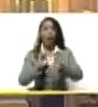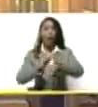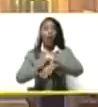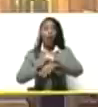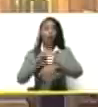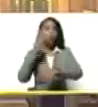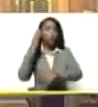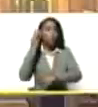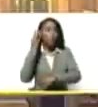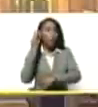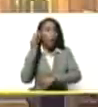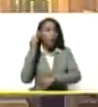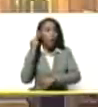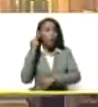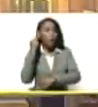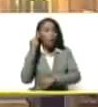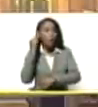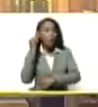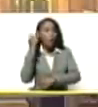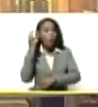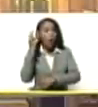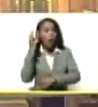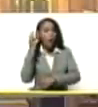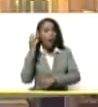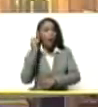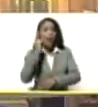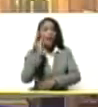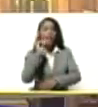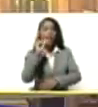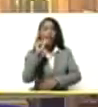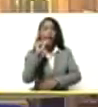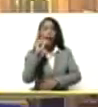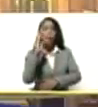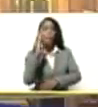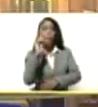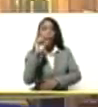allá veo a víctor clark joven líder del estado falcón